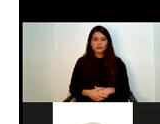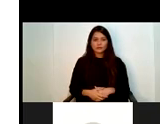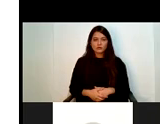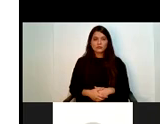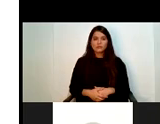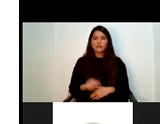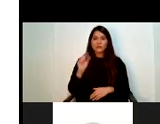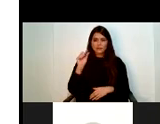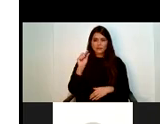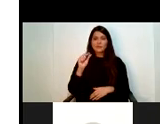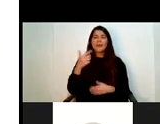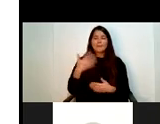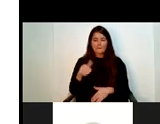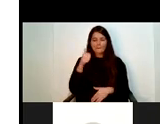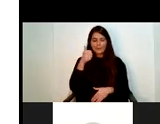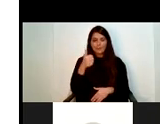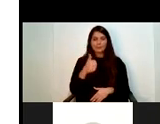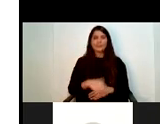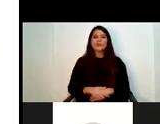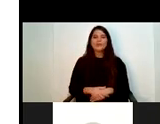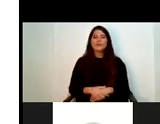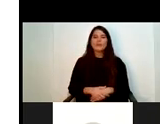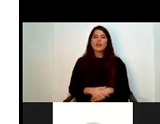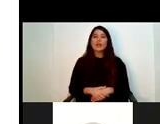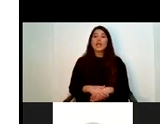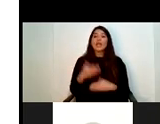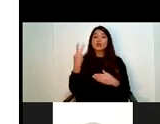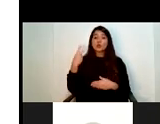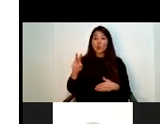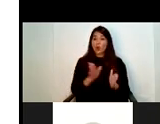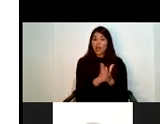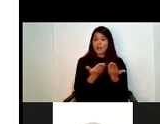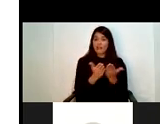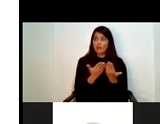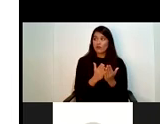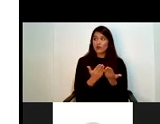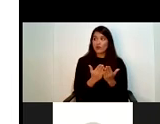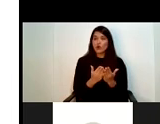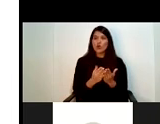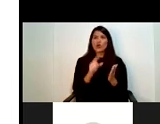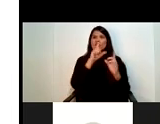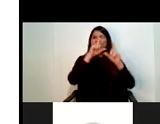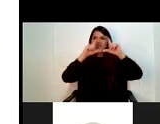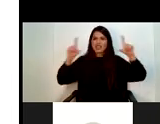espérenme un minuto, bien. Y él en su libro cita lo siguiente.